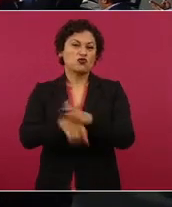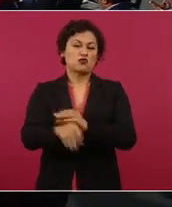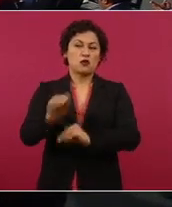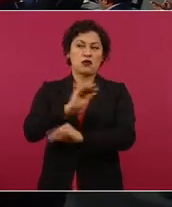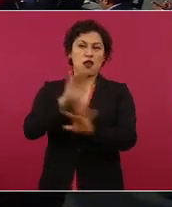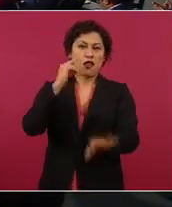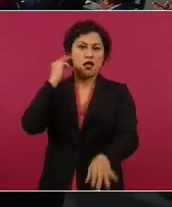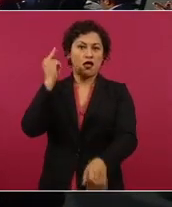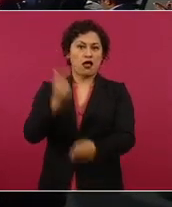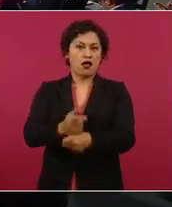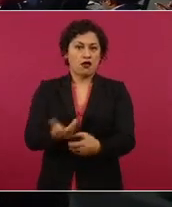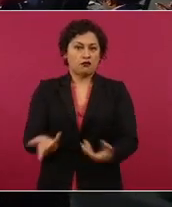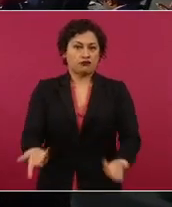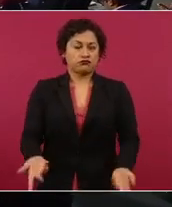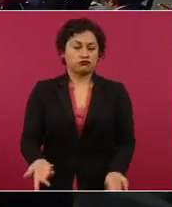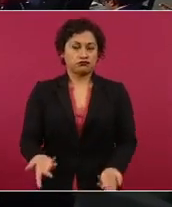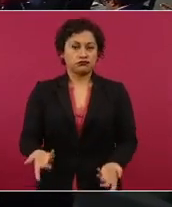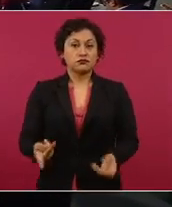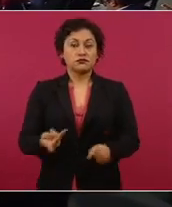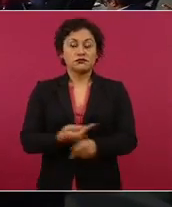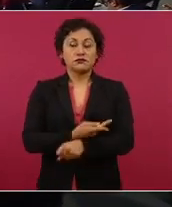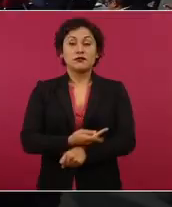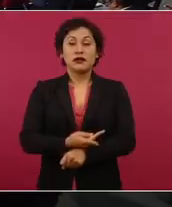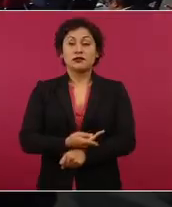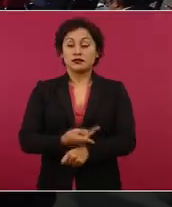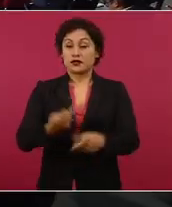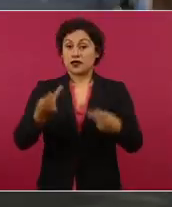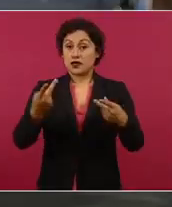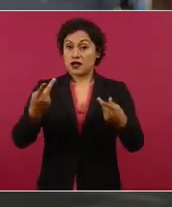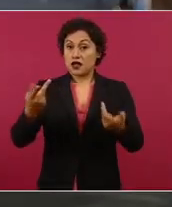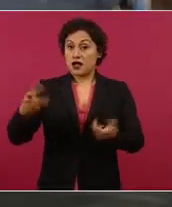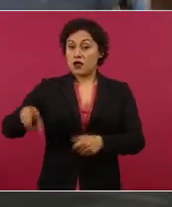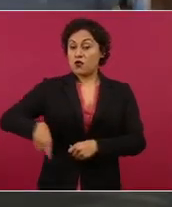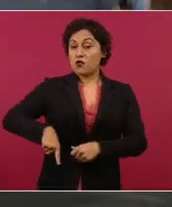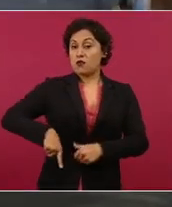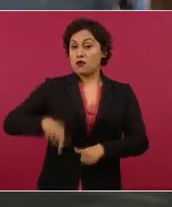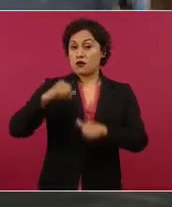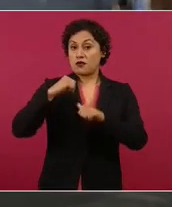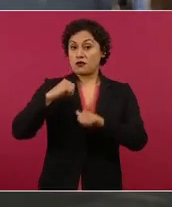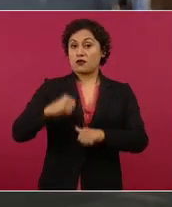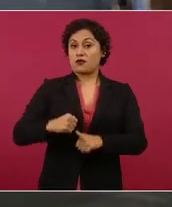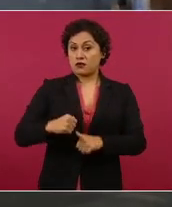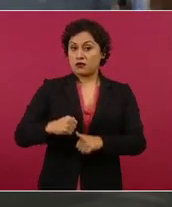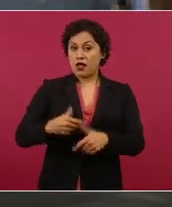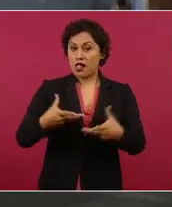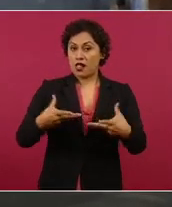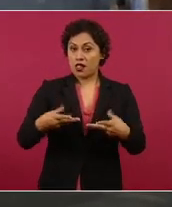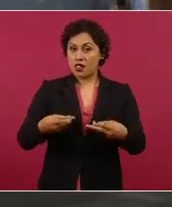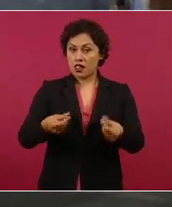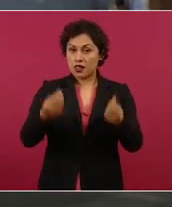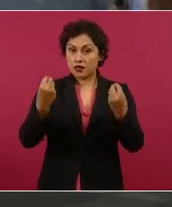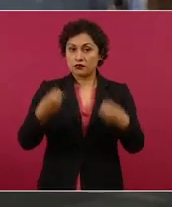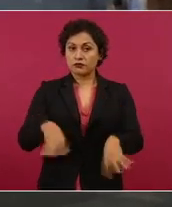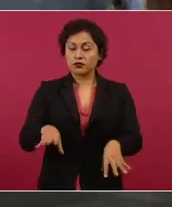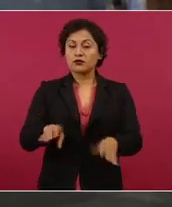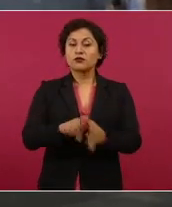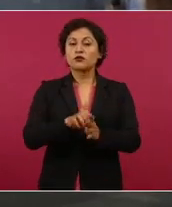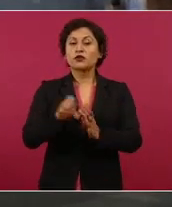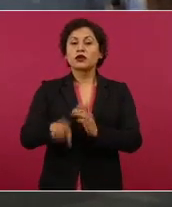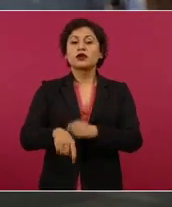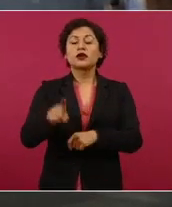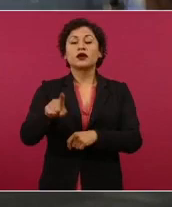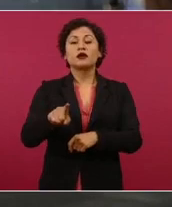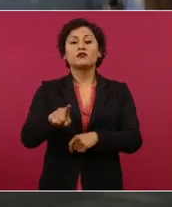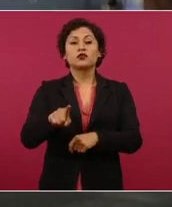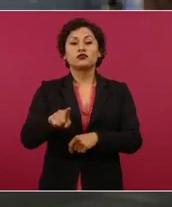¿verdad? Donde le cuesta a la autoridad, tanto en las donaciones que hace o en las exenciones que hace